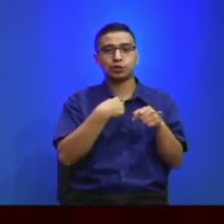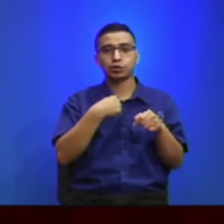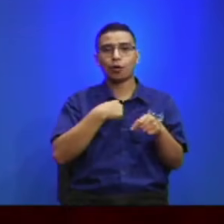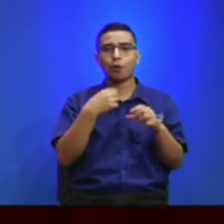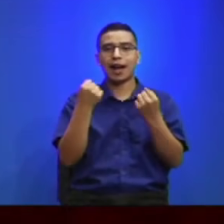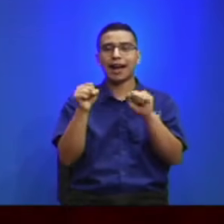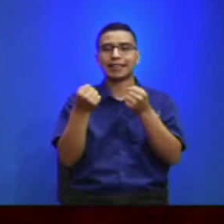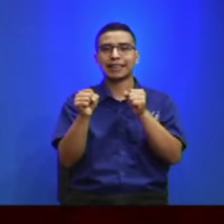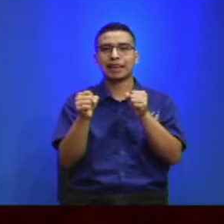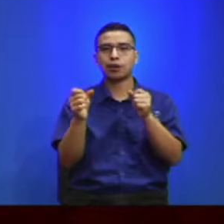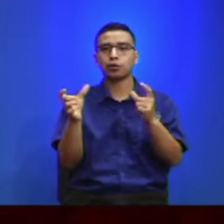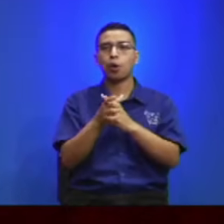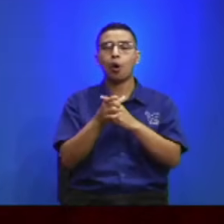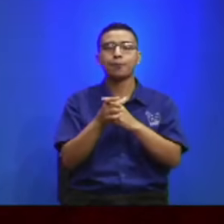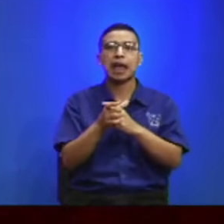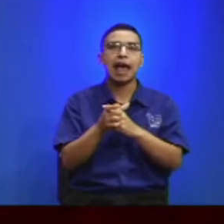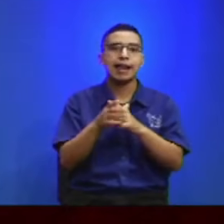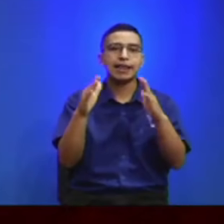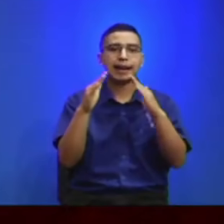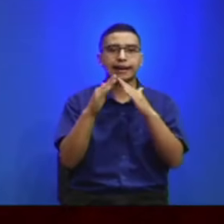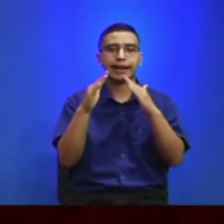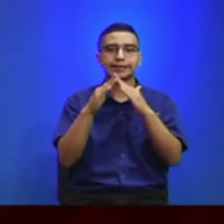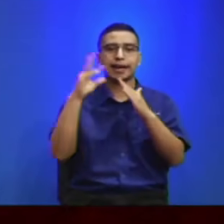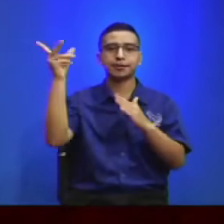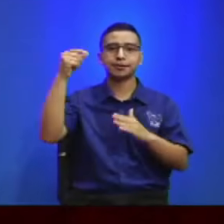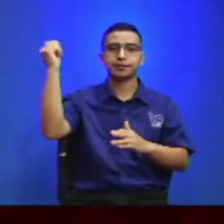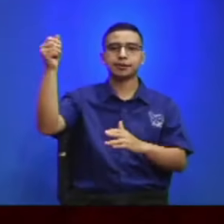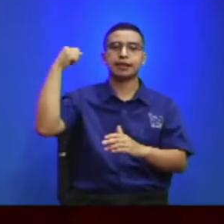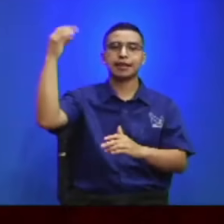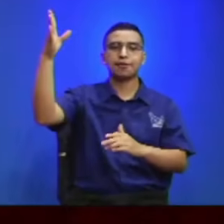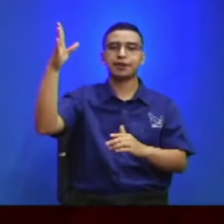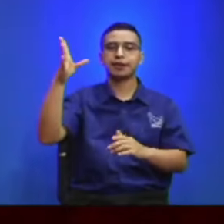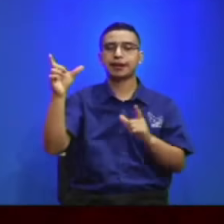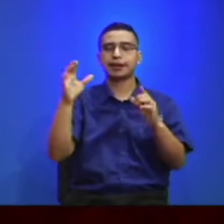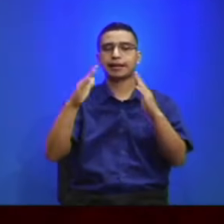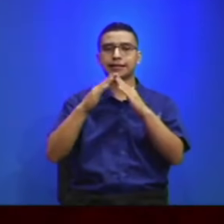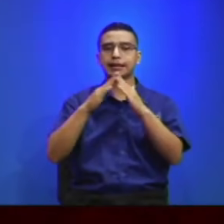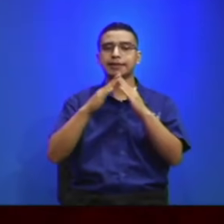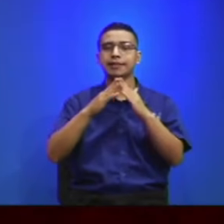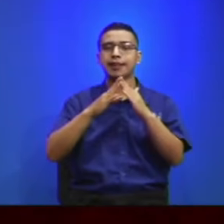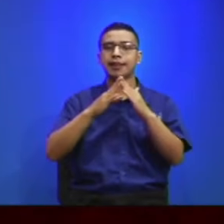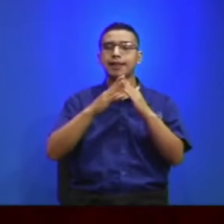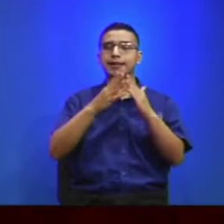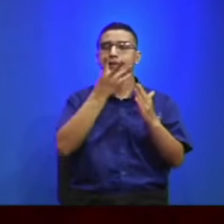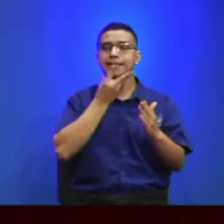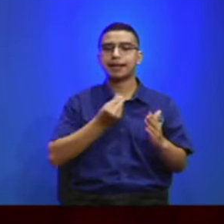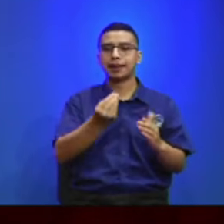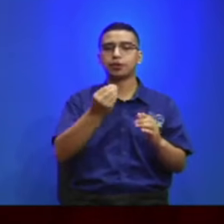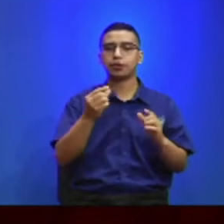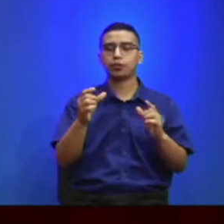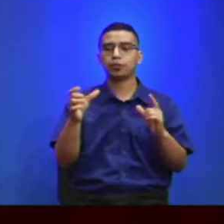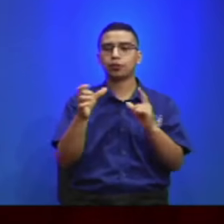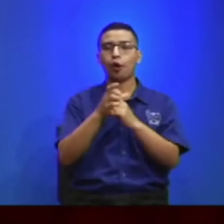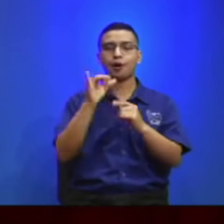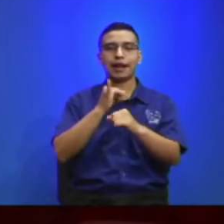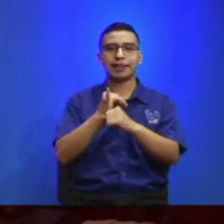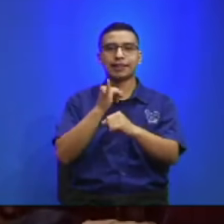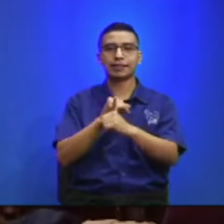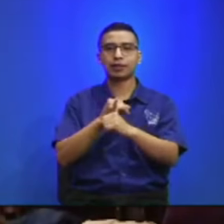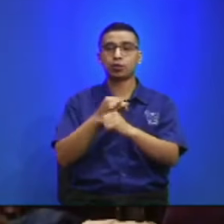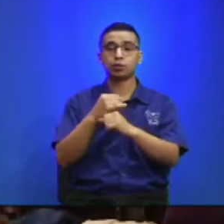con la casa de david con la casa de israel con mi iglesia con mi novia con todos los que quieran algo